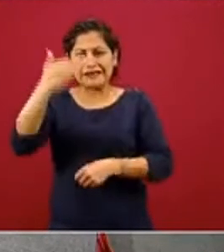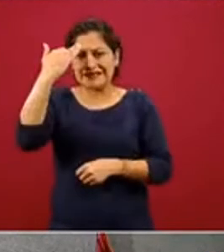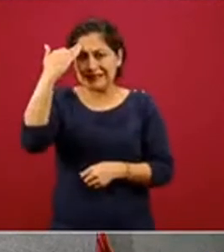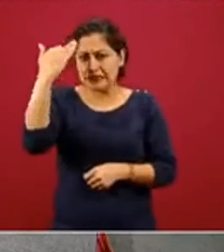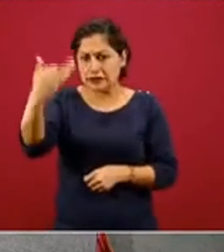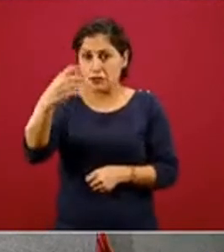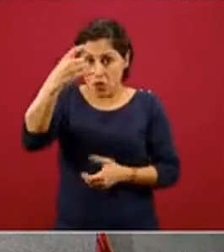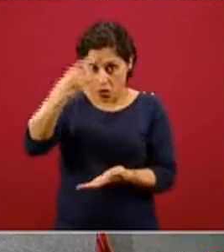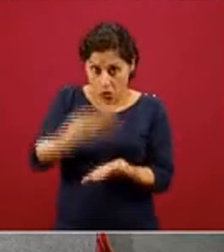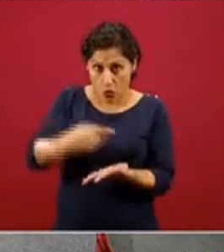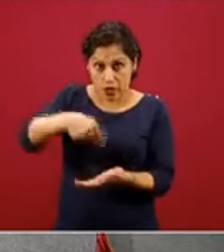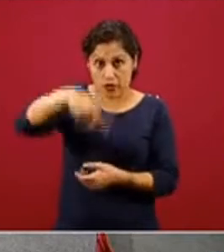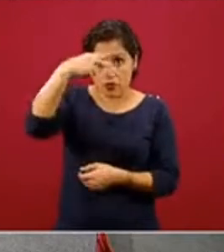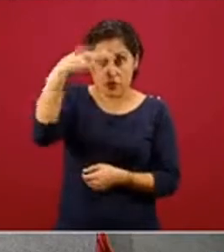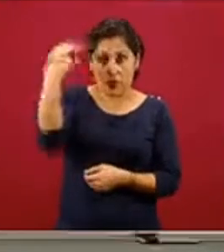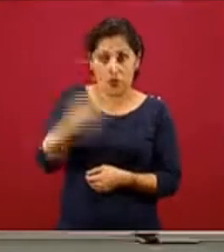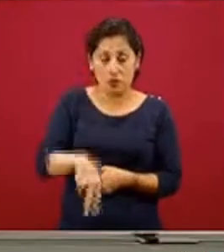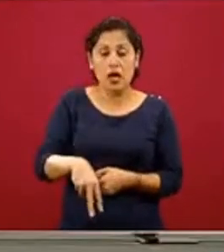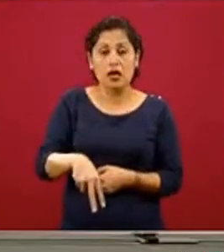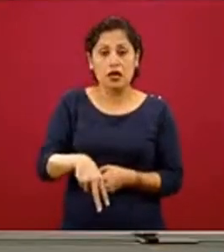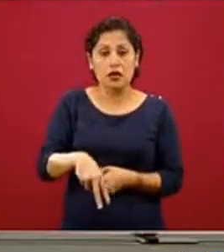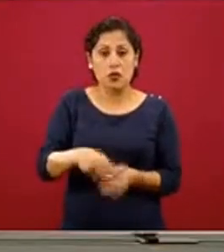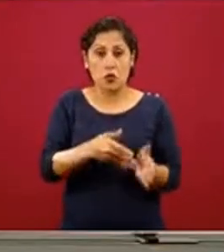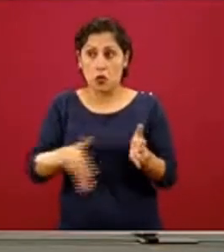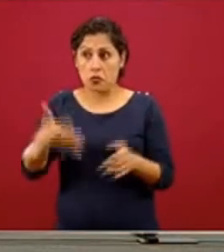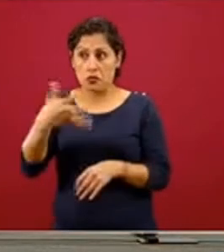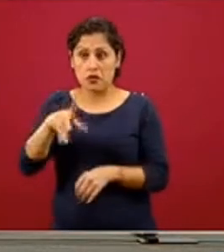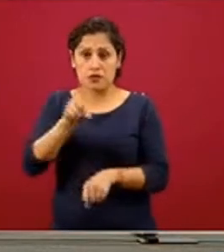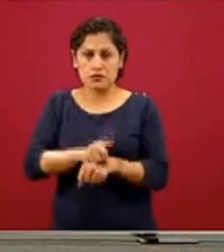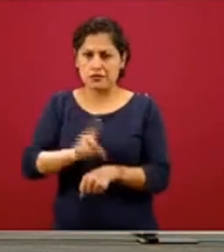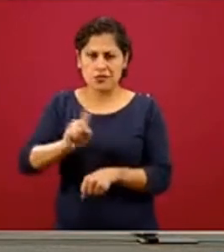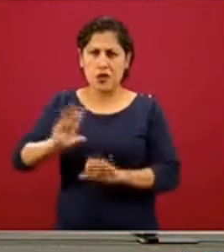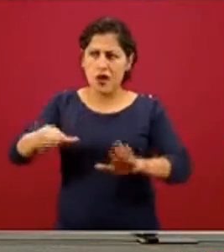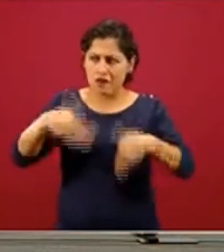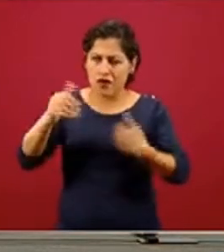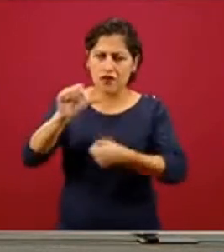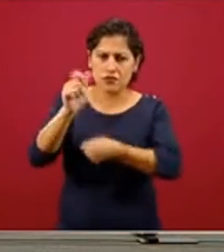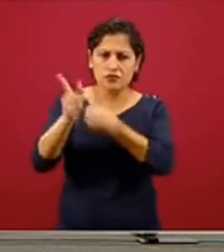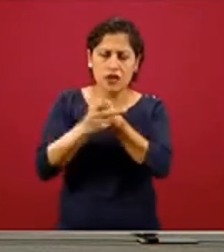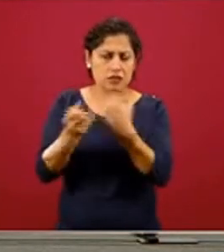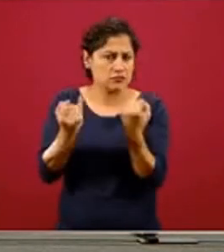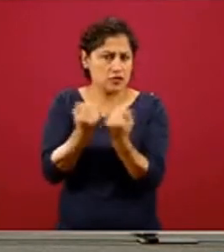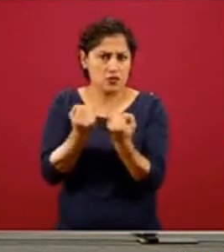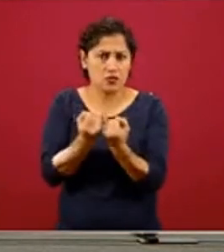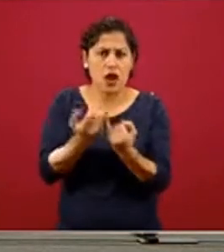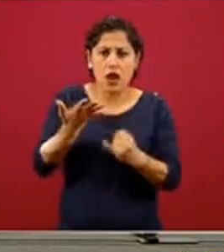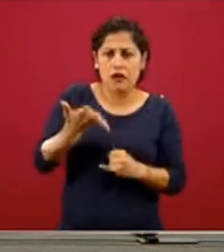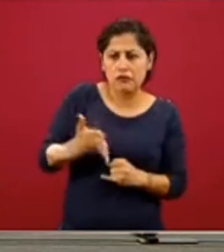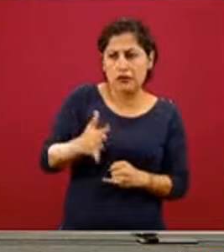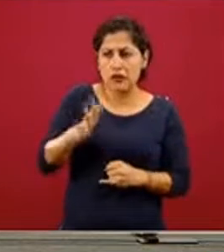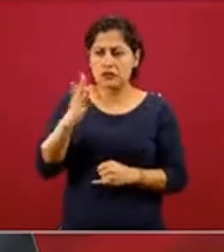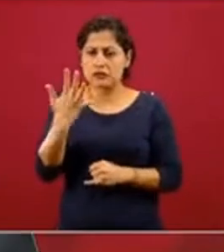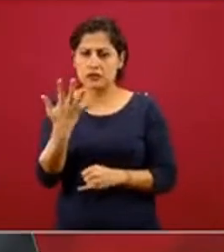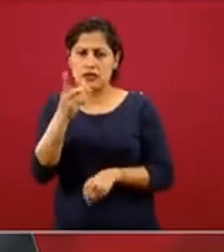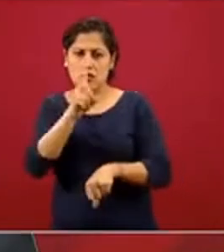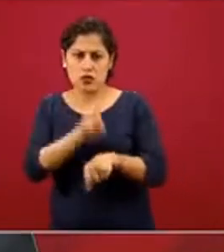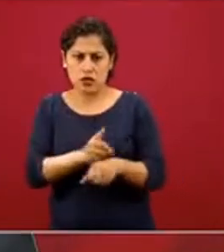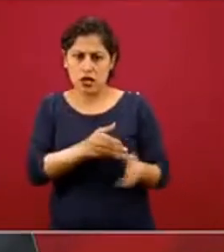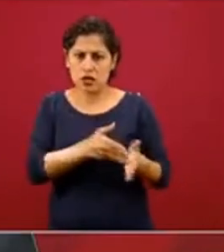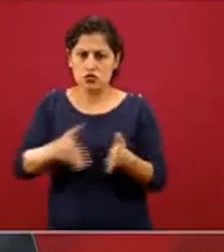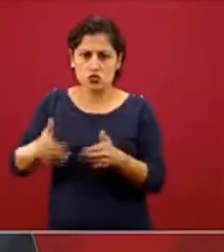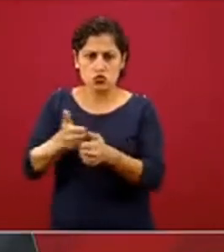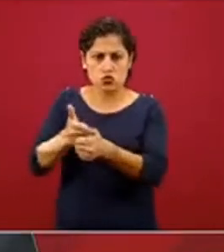mundo, a lo mejor no son exactamente 10 días, pero pueden ser 6, pueden ser 7, 5. Raramente hay una